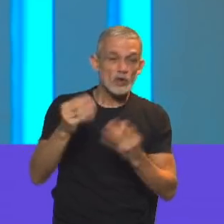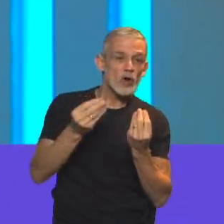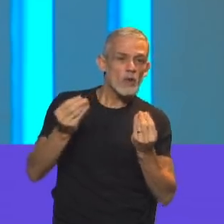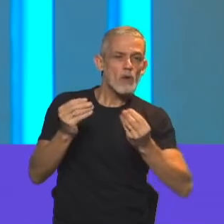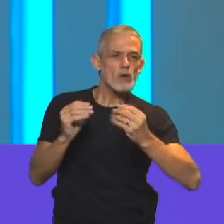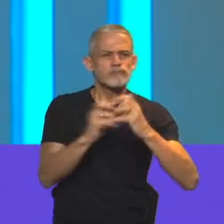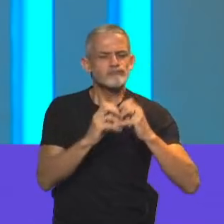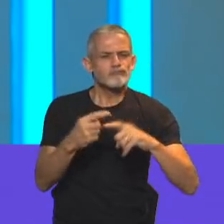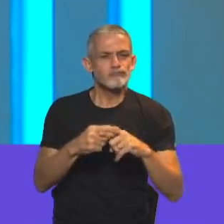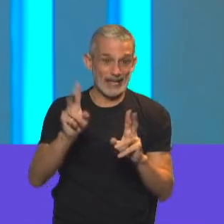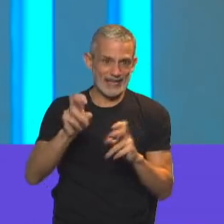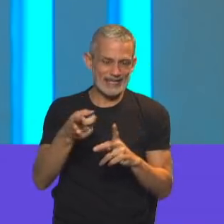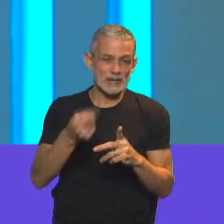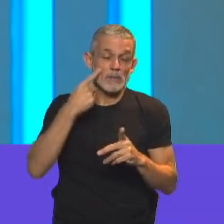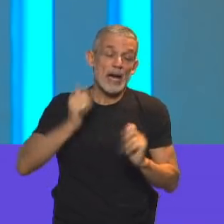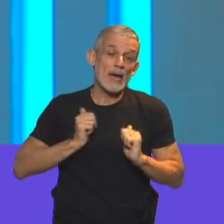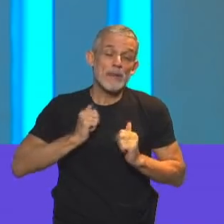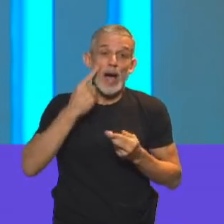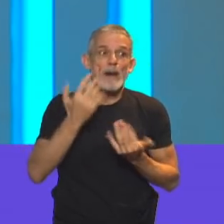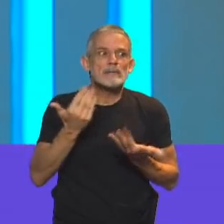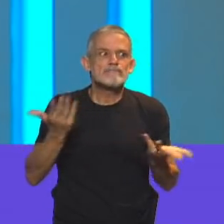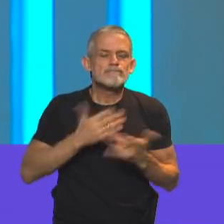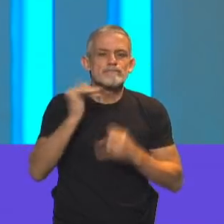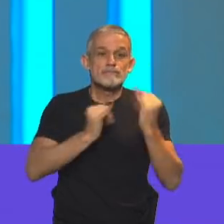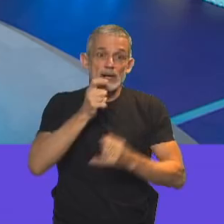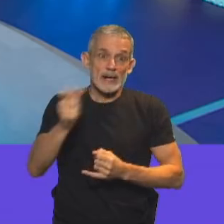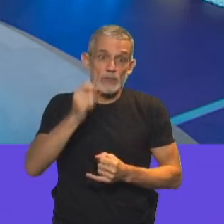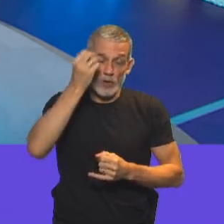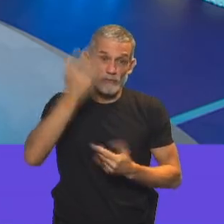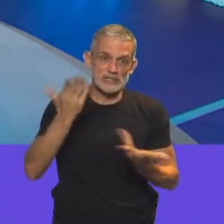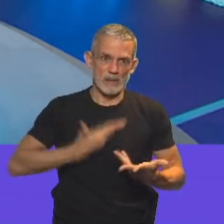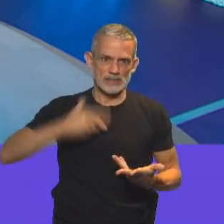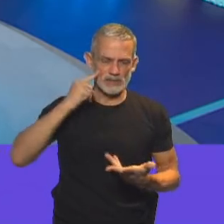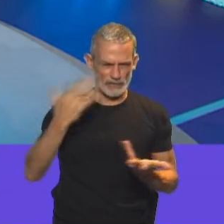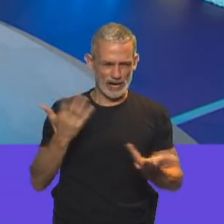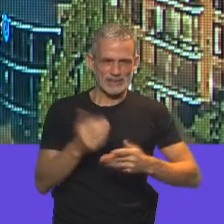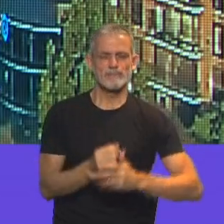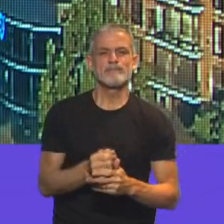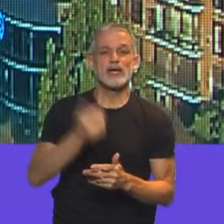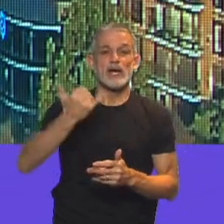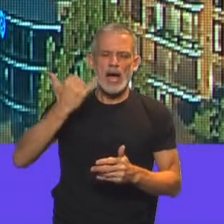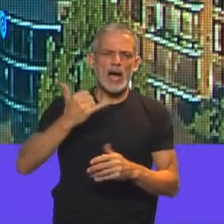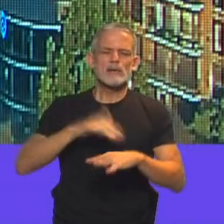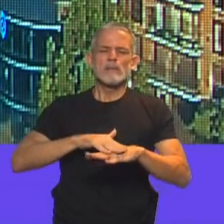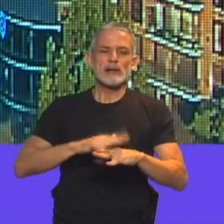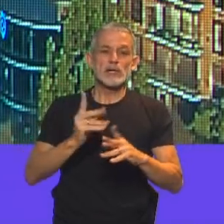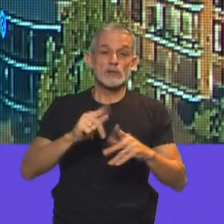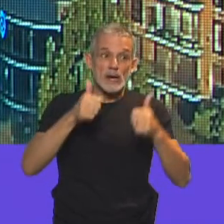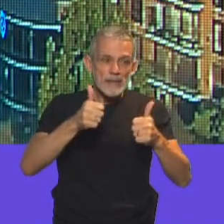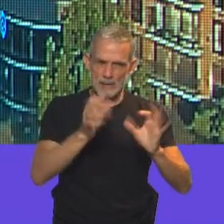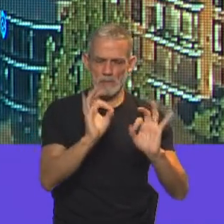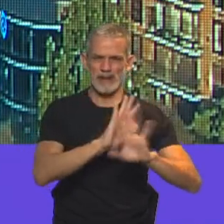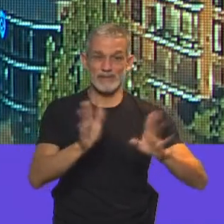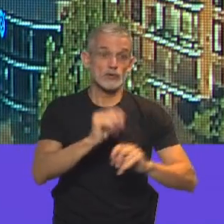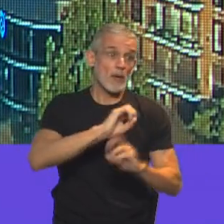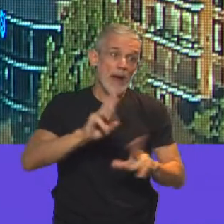debatir este tema lo que se espera finalmente es que haya claramente una respuesta en un principio rector que es que lo que está bien está bien y lo que está mal